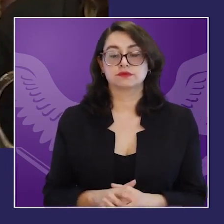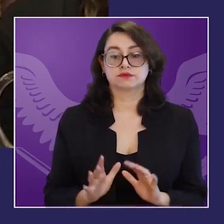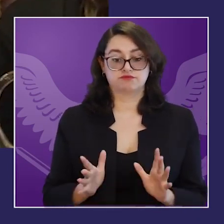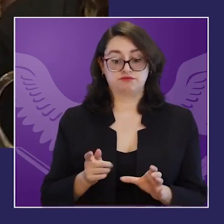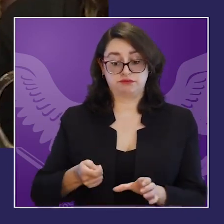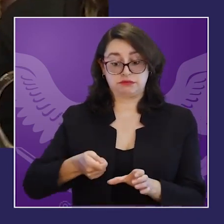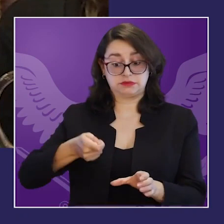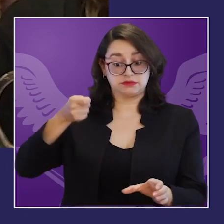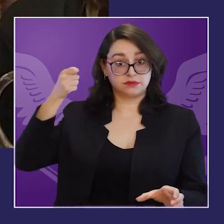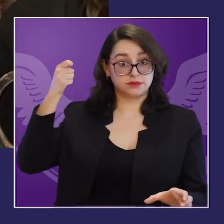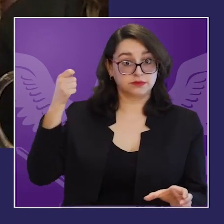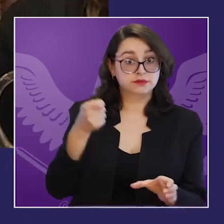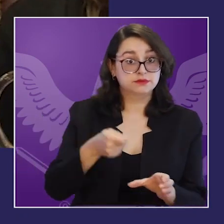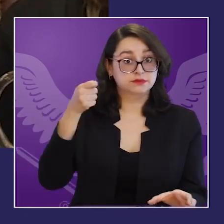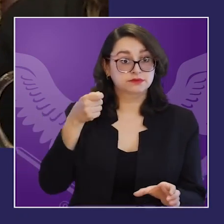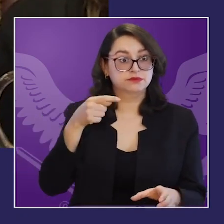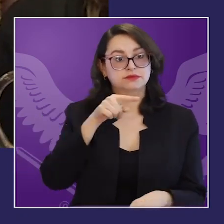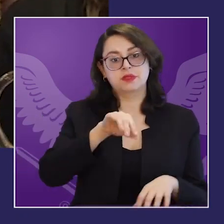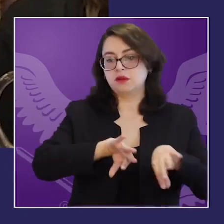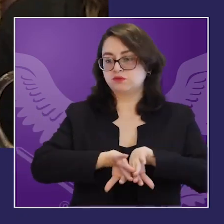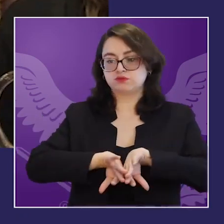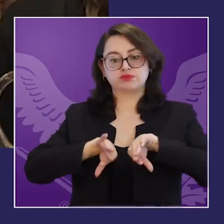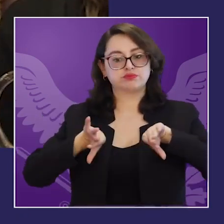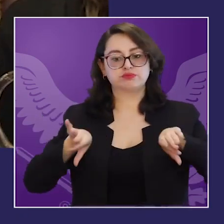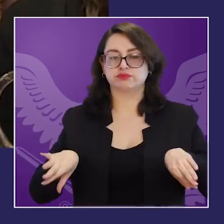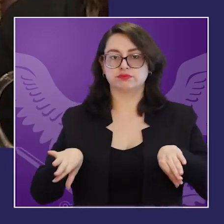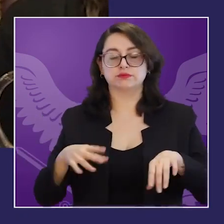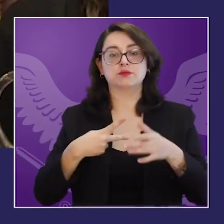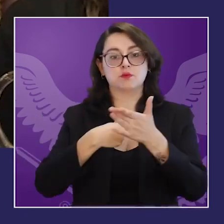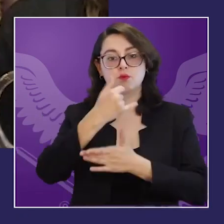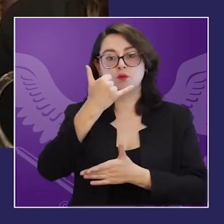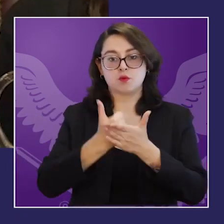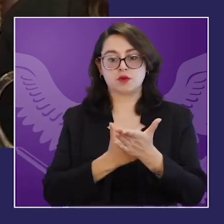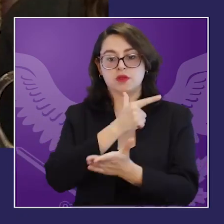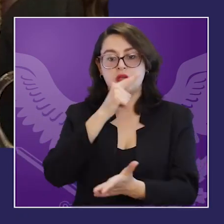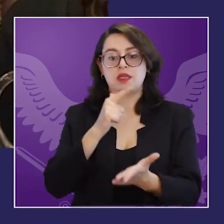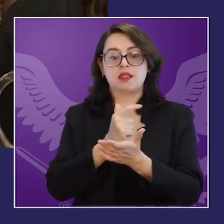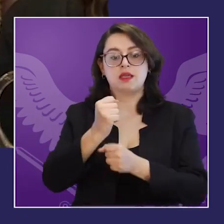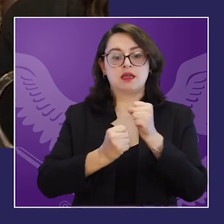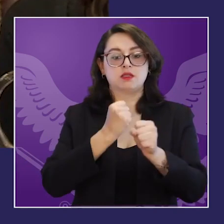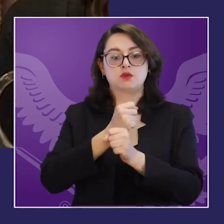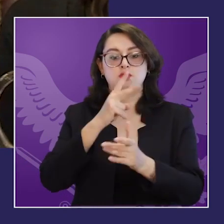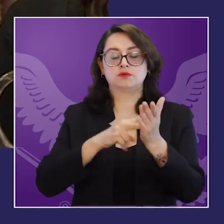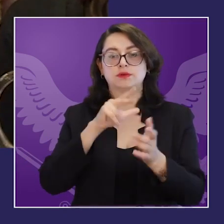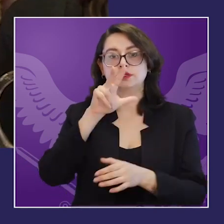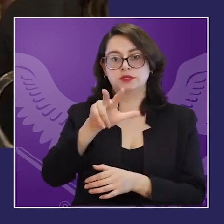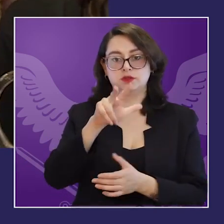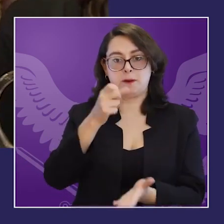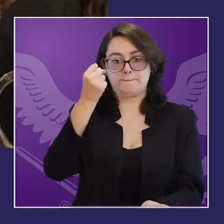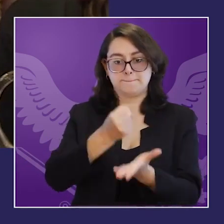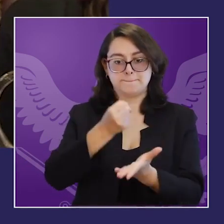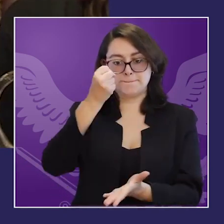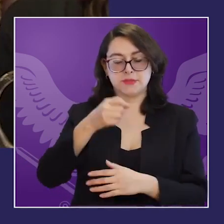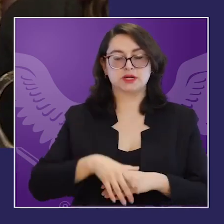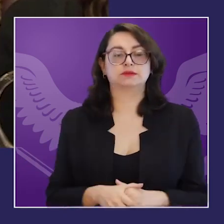aplica la privación de la responsabilidad parental. Este proyecto se convirtió en ley en el año 2018. Estas